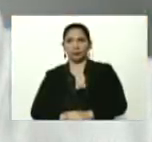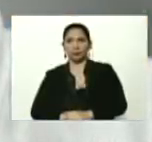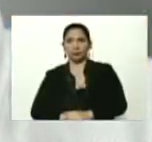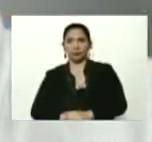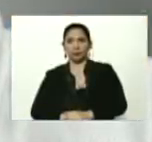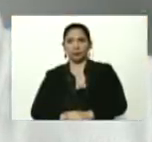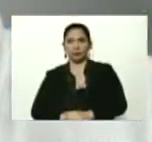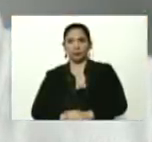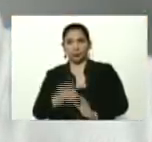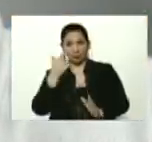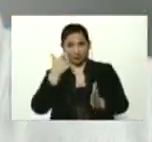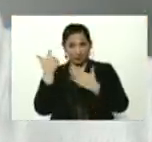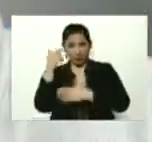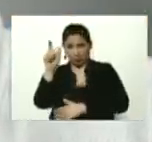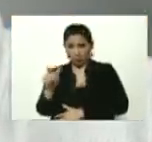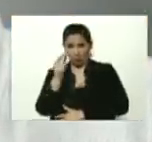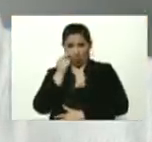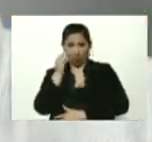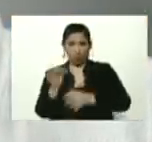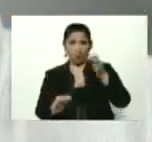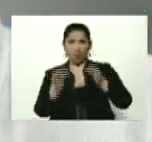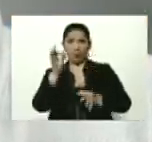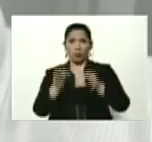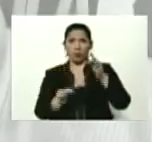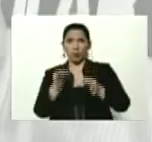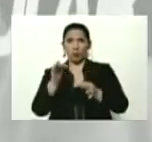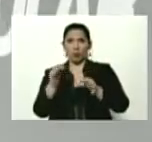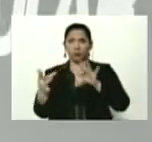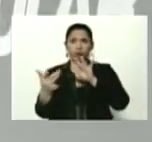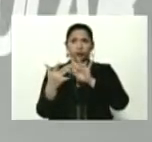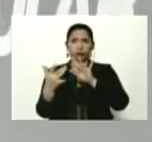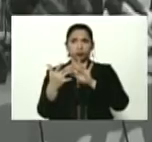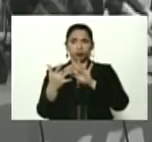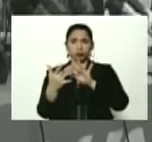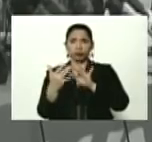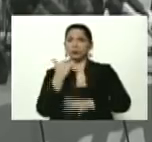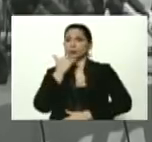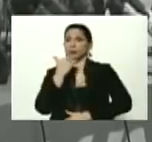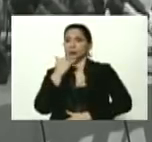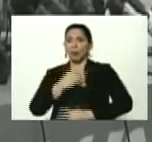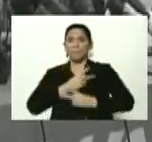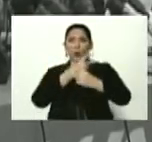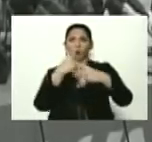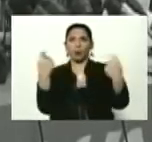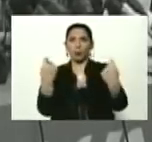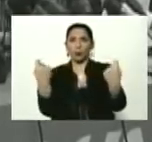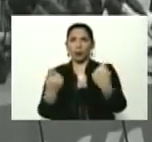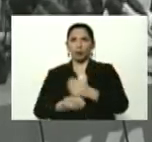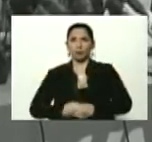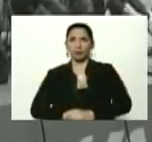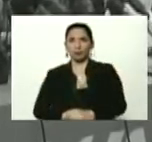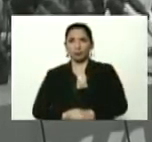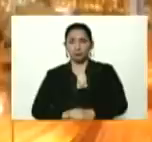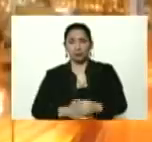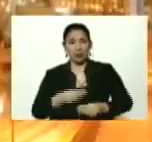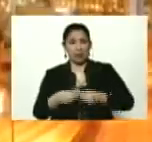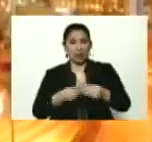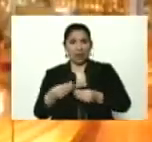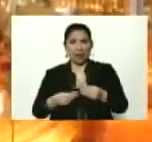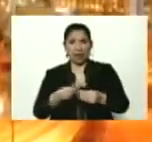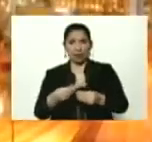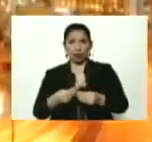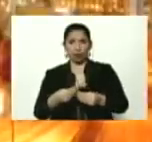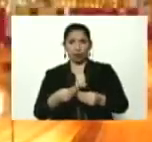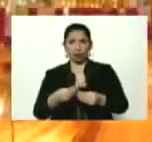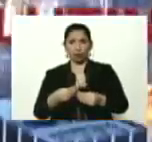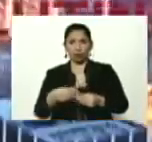José Ignacio Hernández es un abogado con vínculos muy cercanos a Voluntad Popular, que ha hecho carrera en el